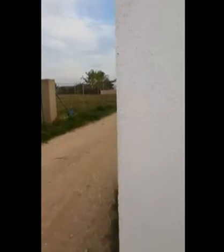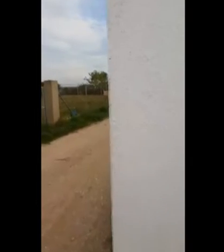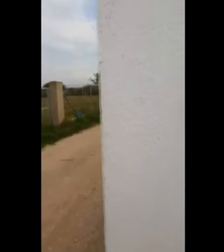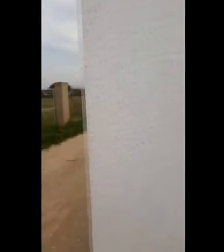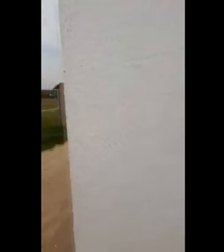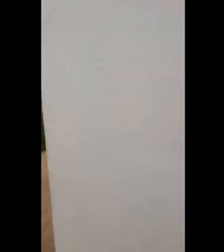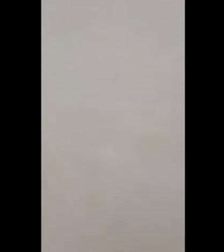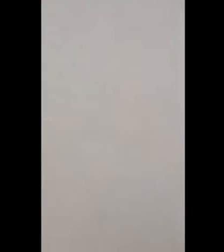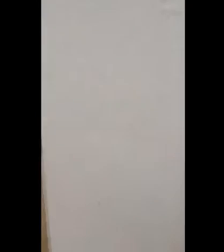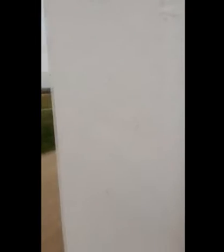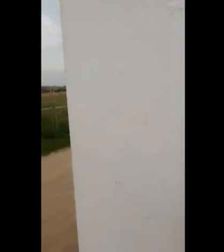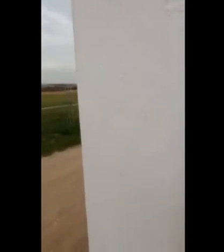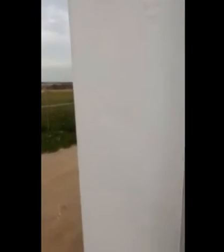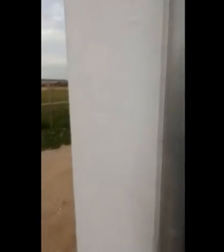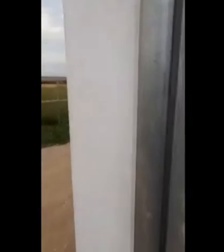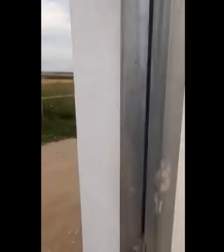Vente, ven.